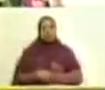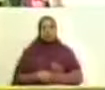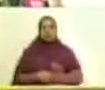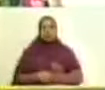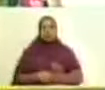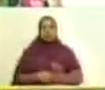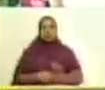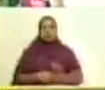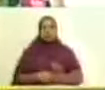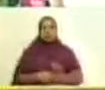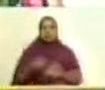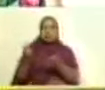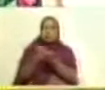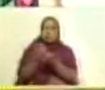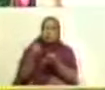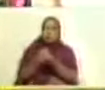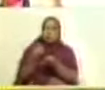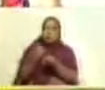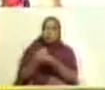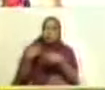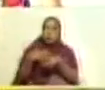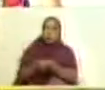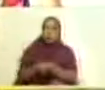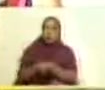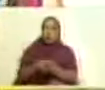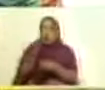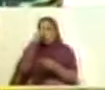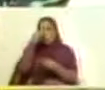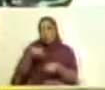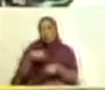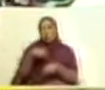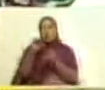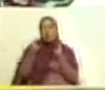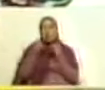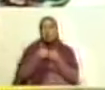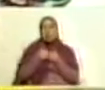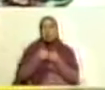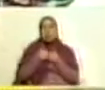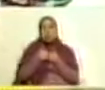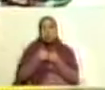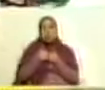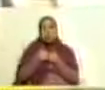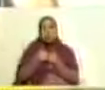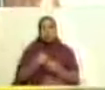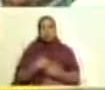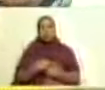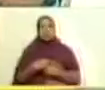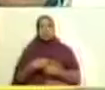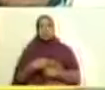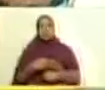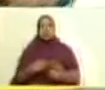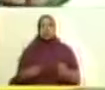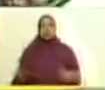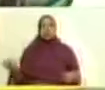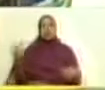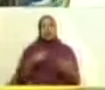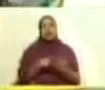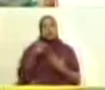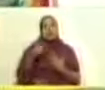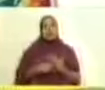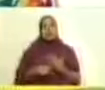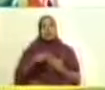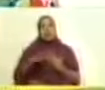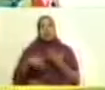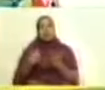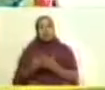y la estaba trabajando y coincidió Aristóbulo con la propuesta que ustedes me hicieron